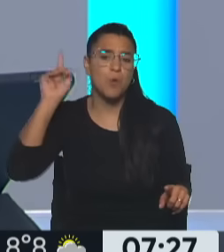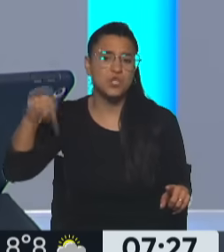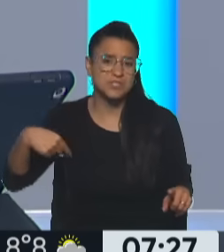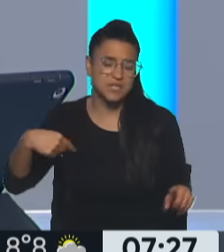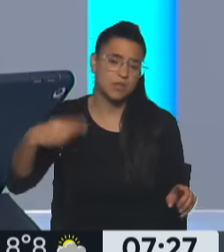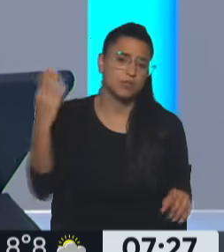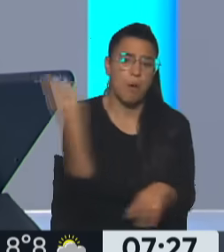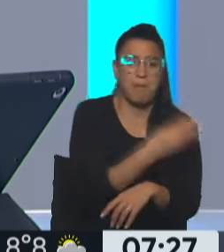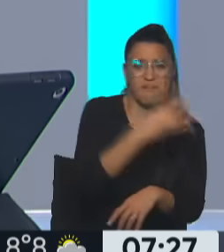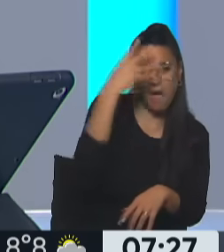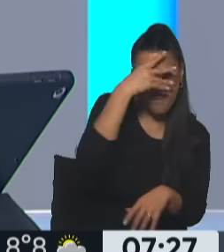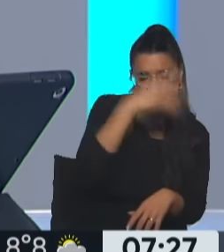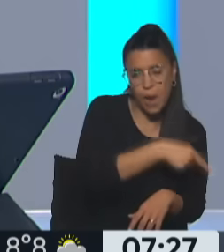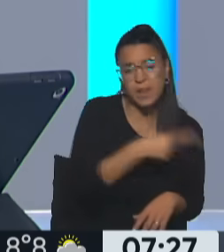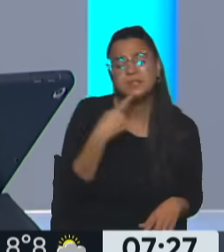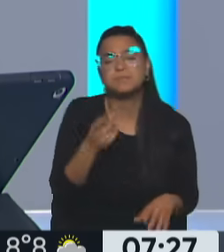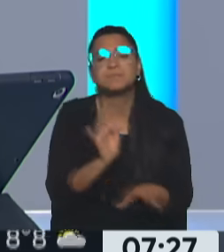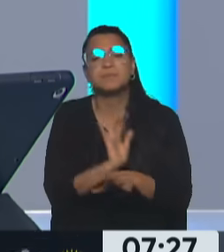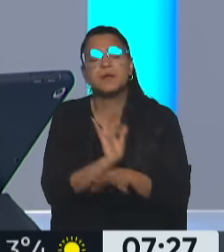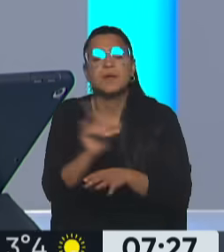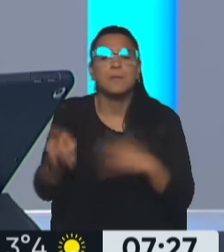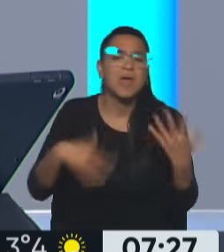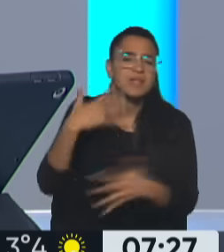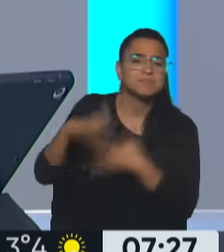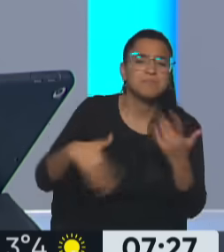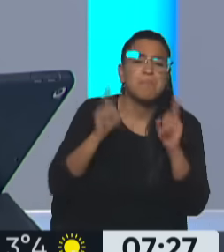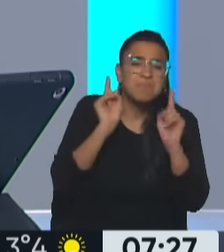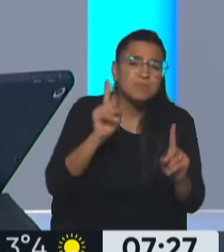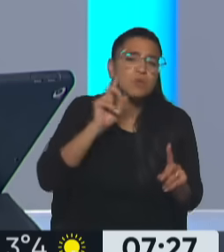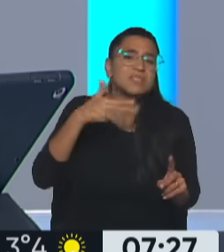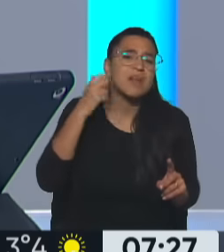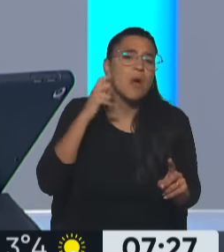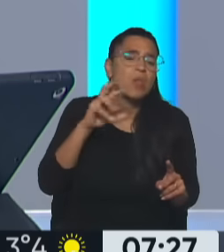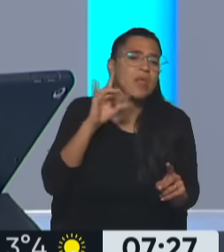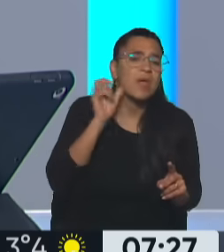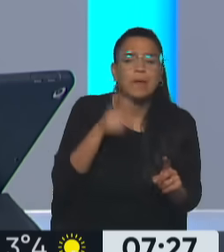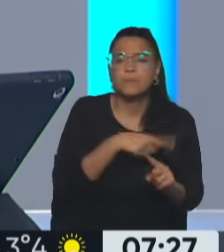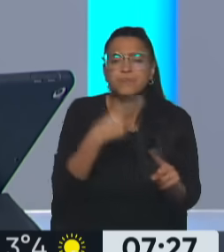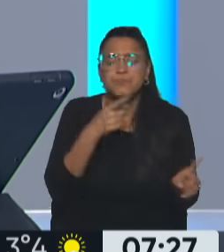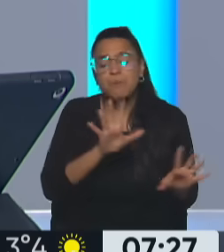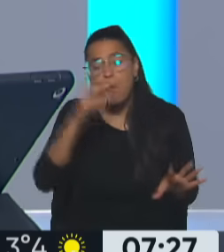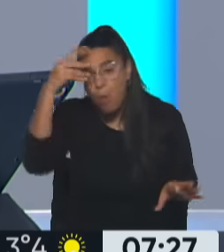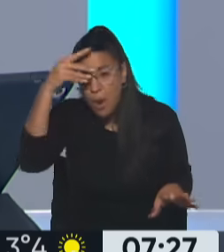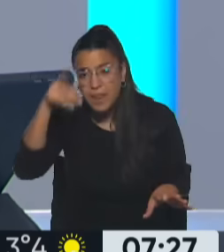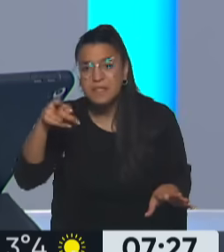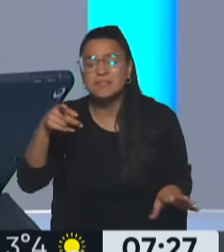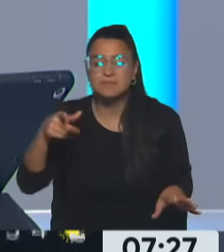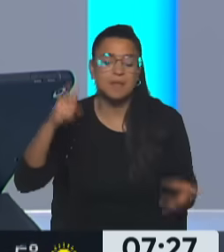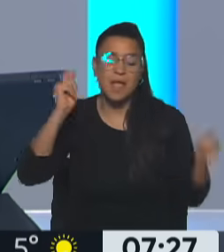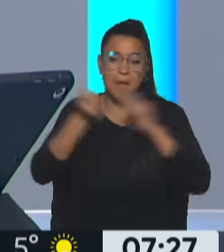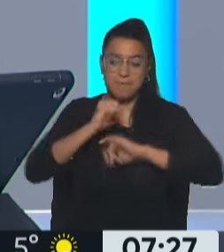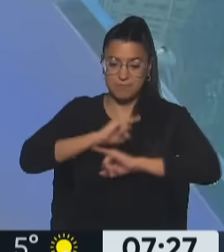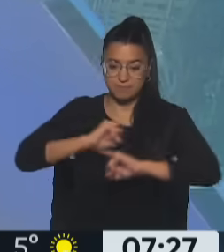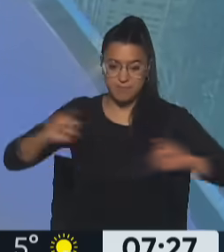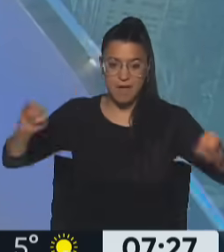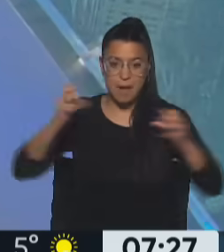a la campaña que hubo para tratar de capitalizar el escándalo Insaurralde. De hecho, Patricia Bullrich cambia el cierre de campaña.